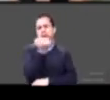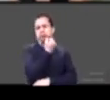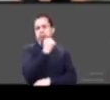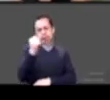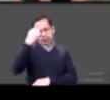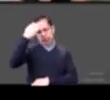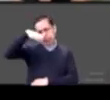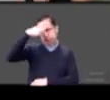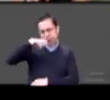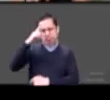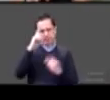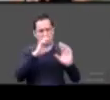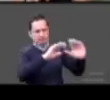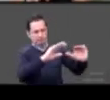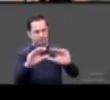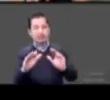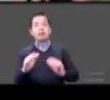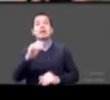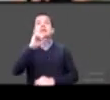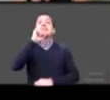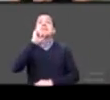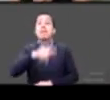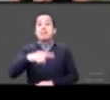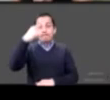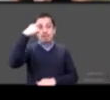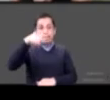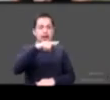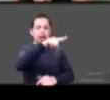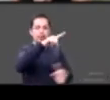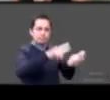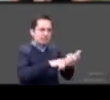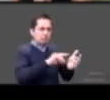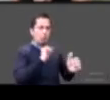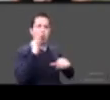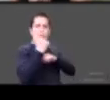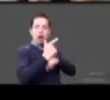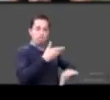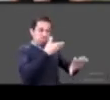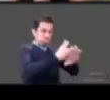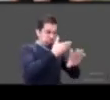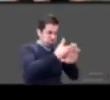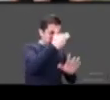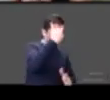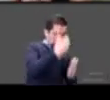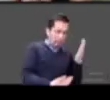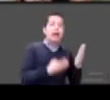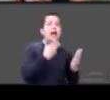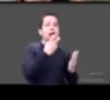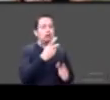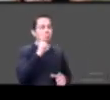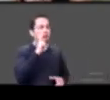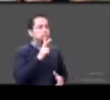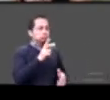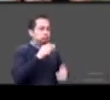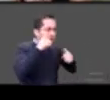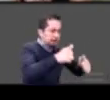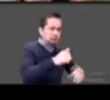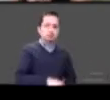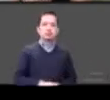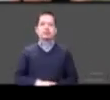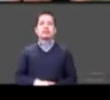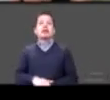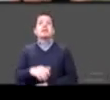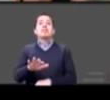de violencia, incluso de microviolencia, porque ya voy ahorita a poner algún otro ejemplo, pero también nos ha llamado mucho la atención y es